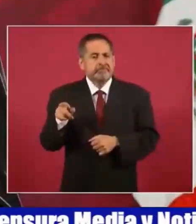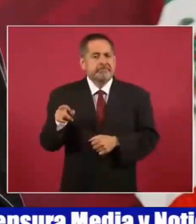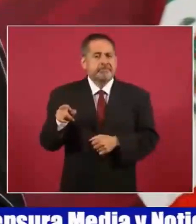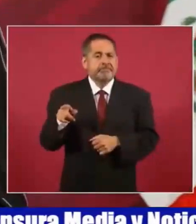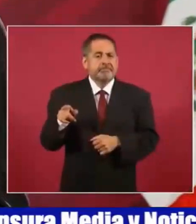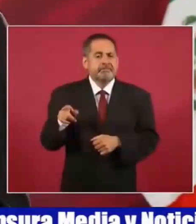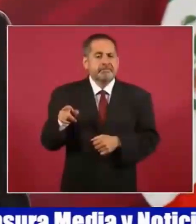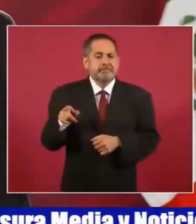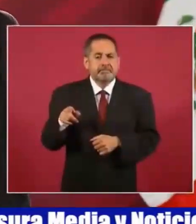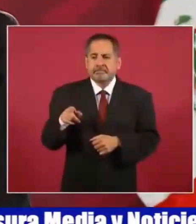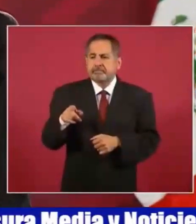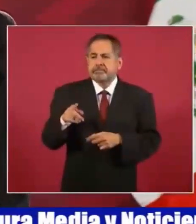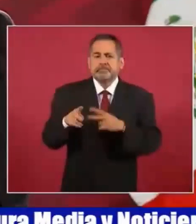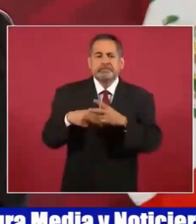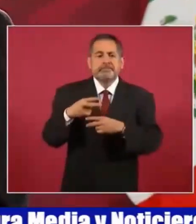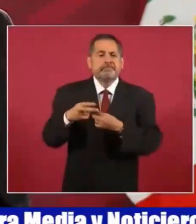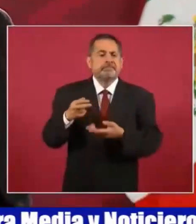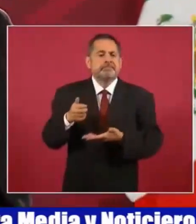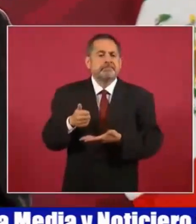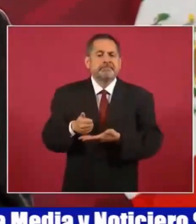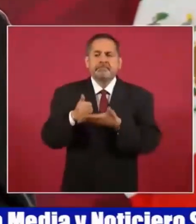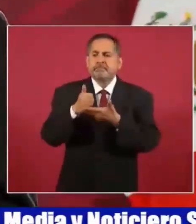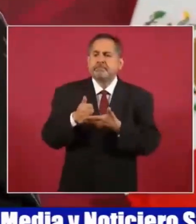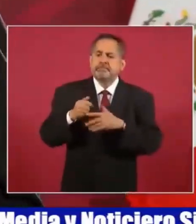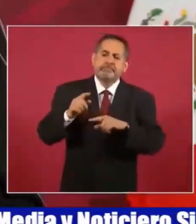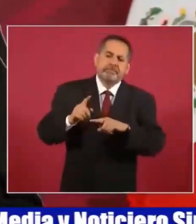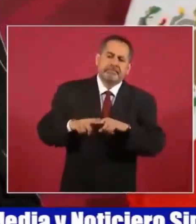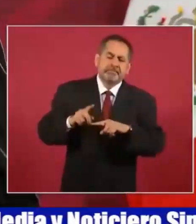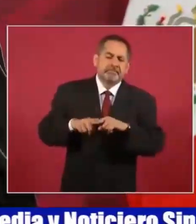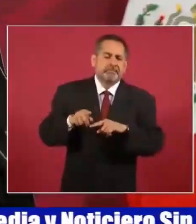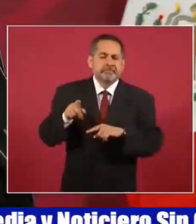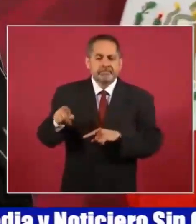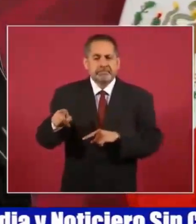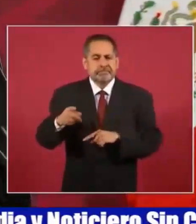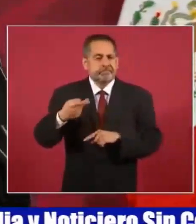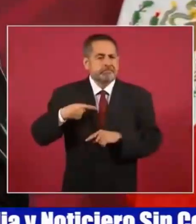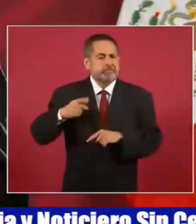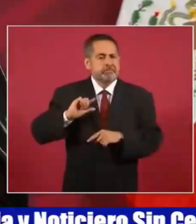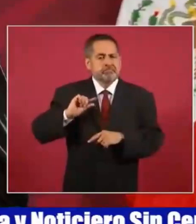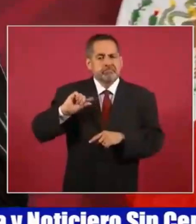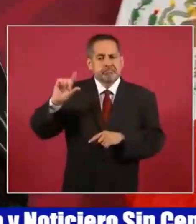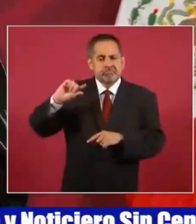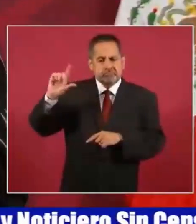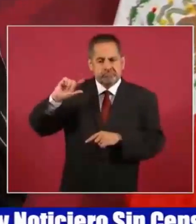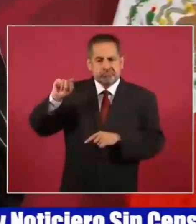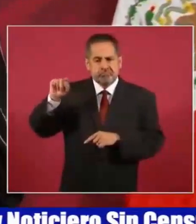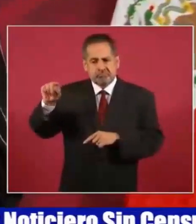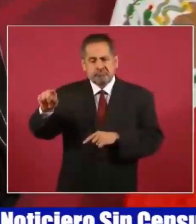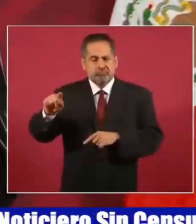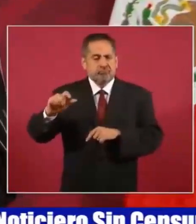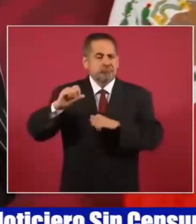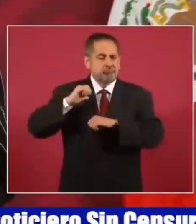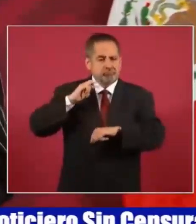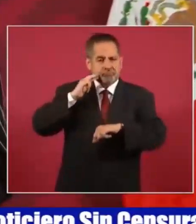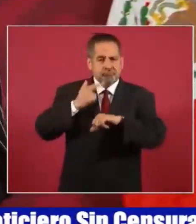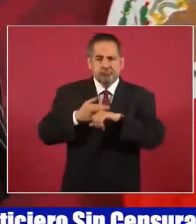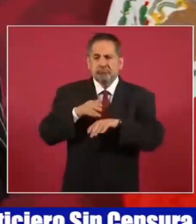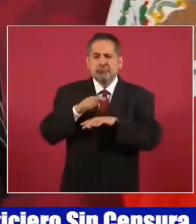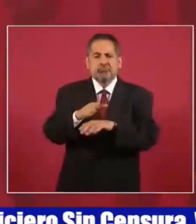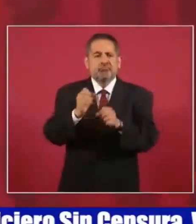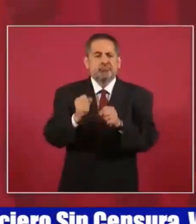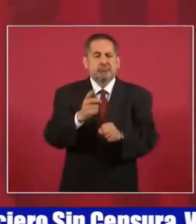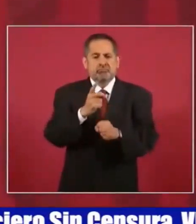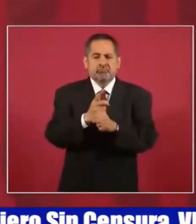te pregunto, ¿y hacia dónde se mueve esto? ¿Qué más? ¿Qué sigue? ¿Hasta dónde tope? ¿Qué significa esto de